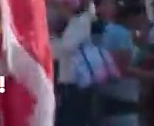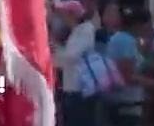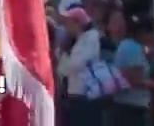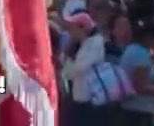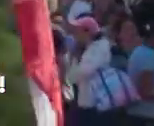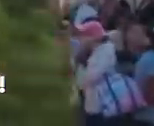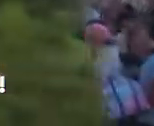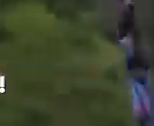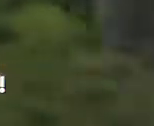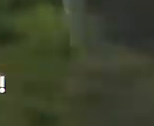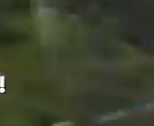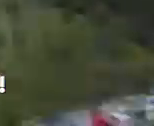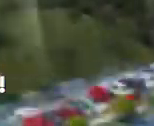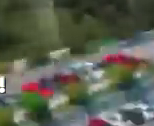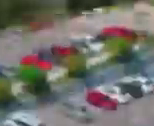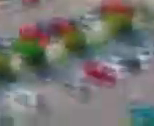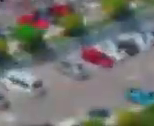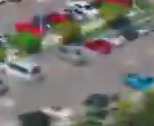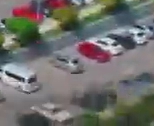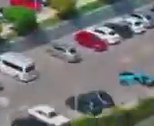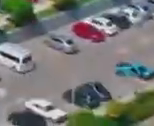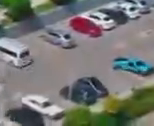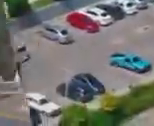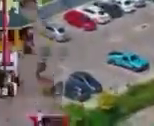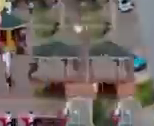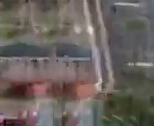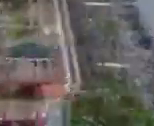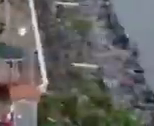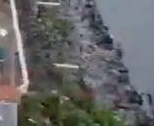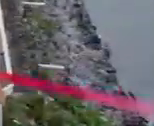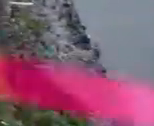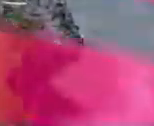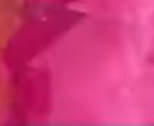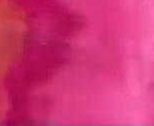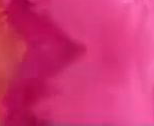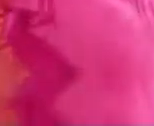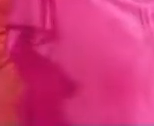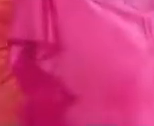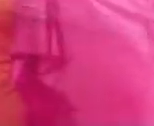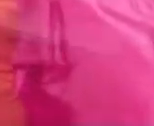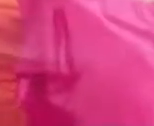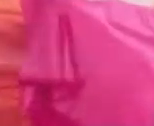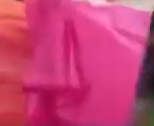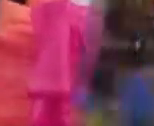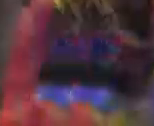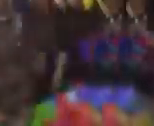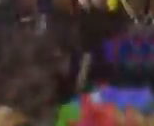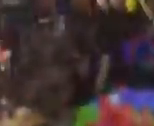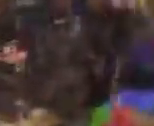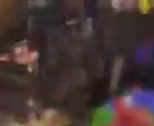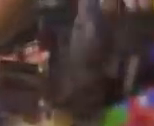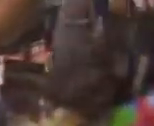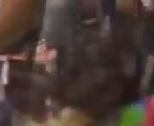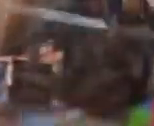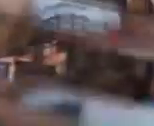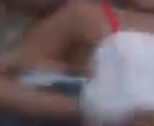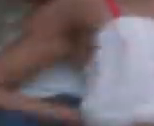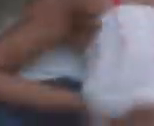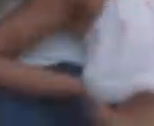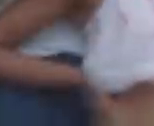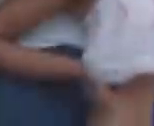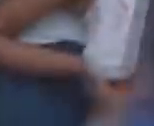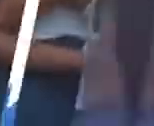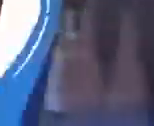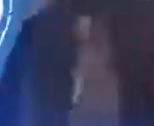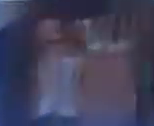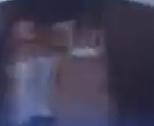Nicaragua, la patria triunfa, bendita y siempre libre, en igualdad, fraternidad, unidad y